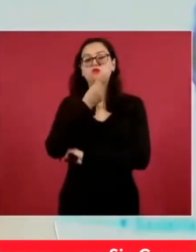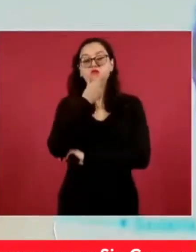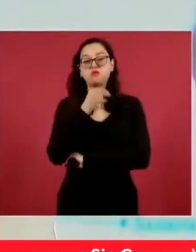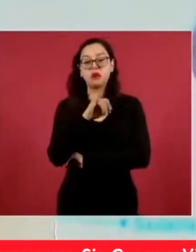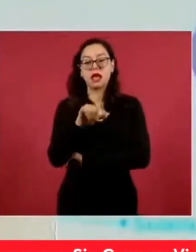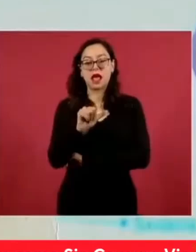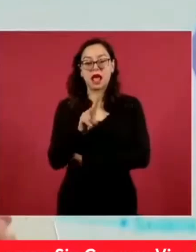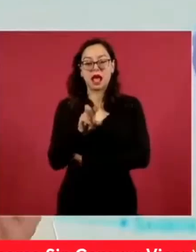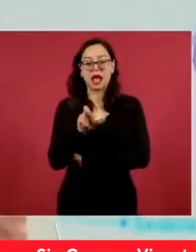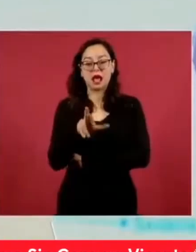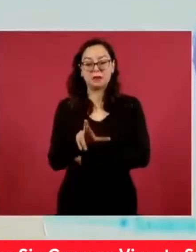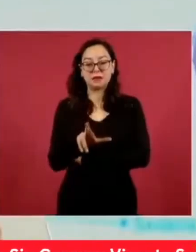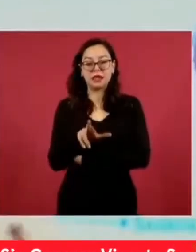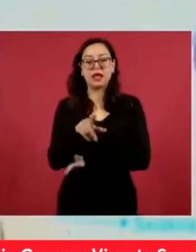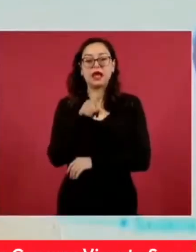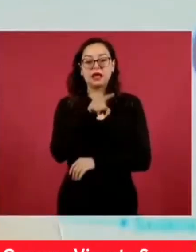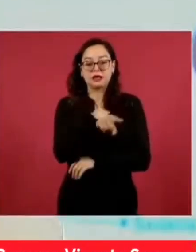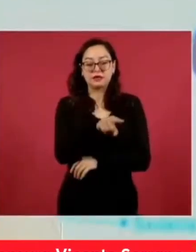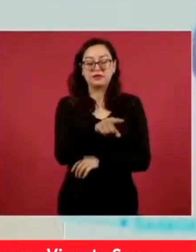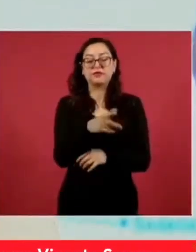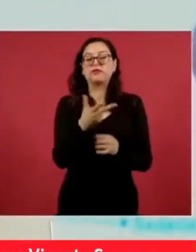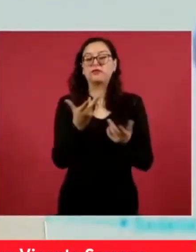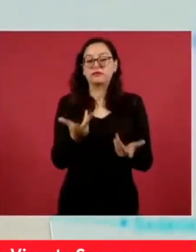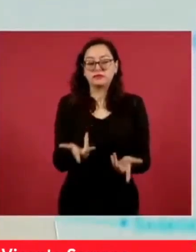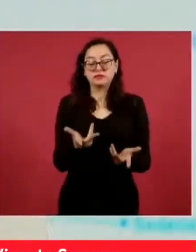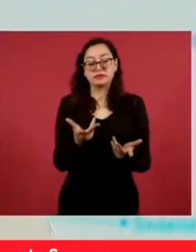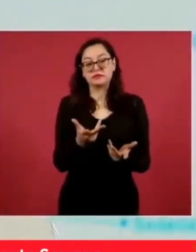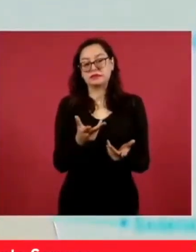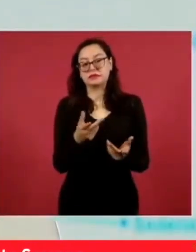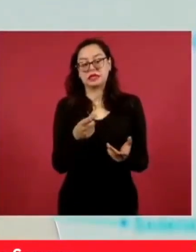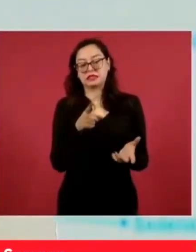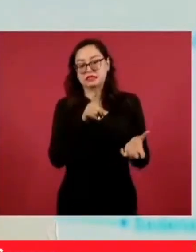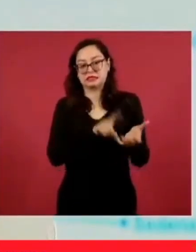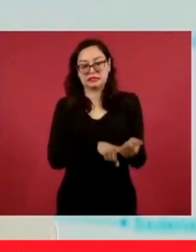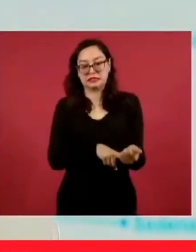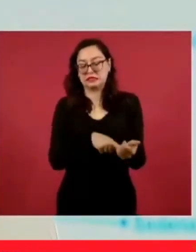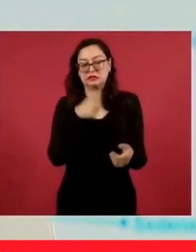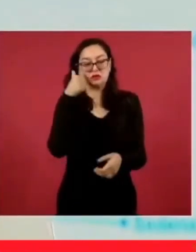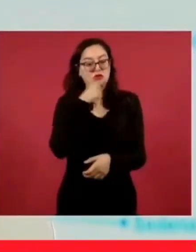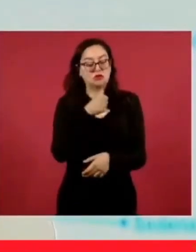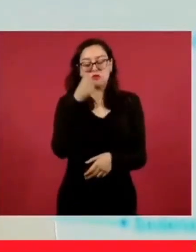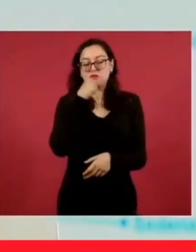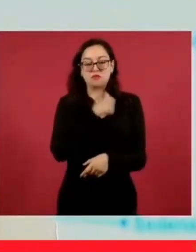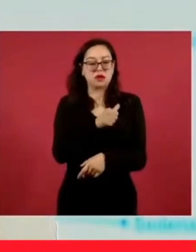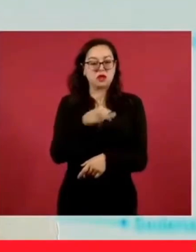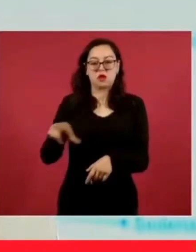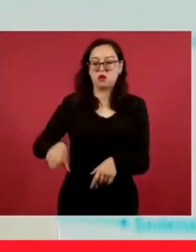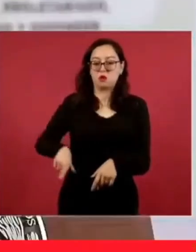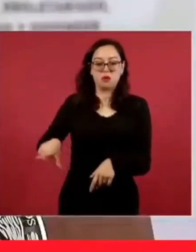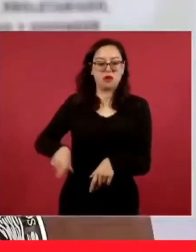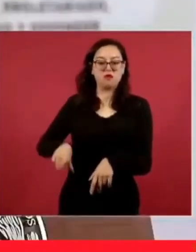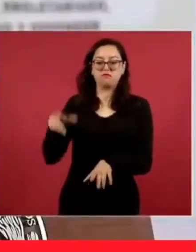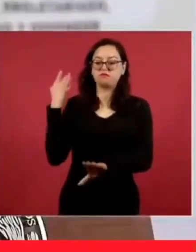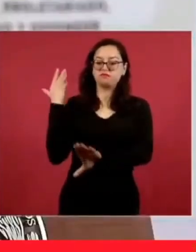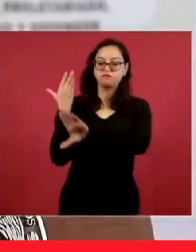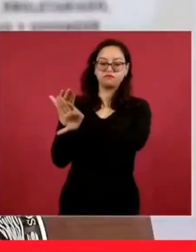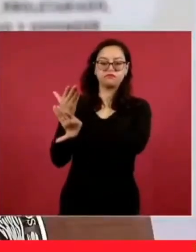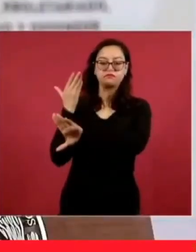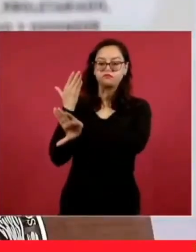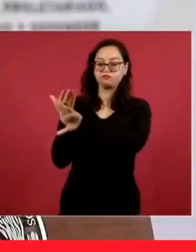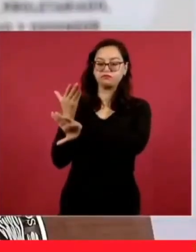Él es uno de los comentaristas preferidos y favoritos para atacar al gobierno en cuestiones de